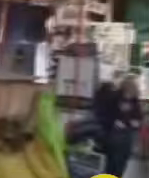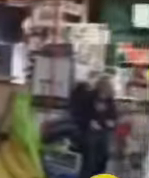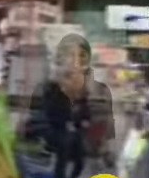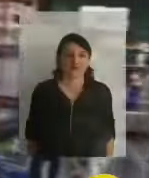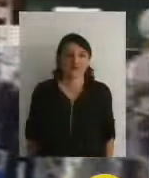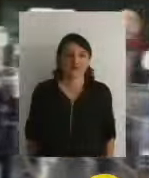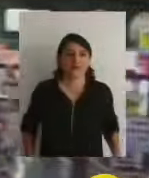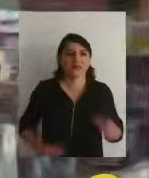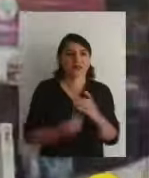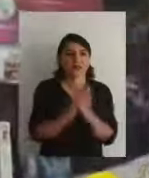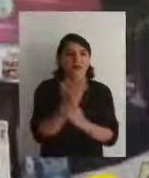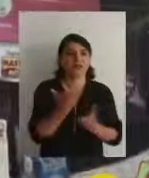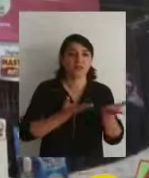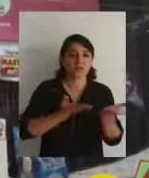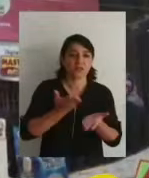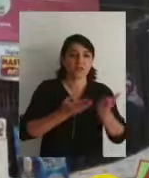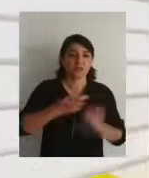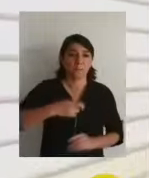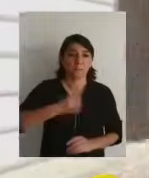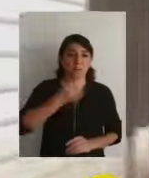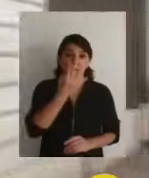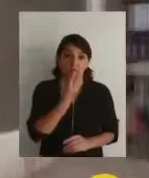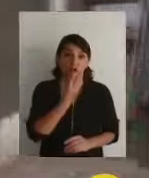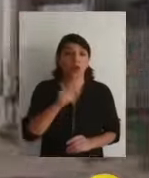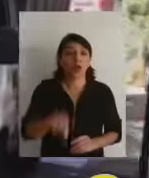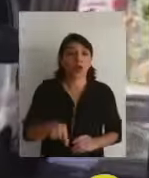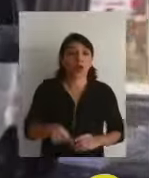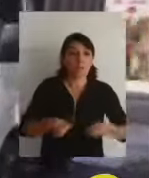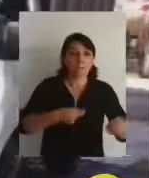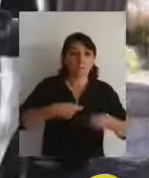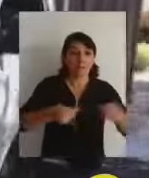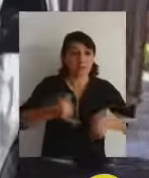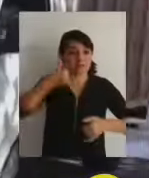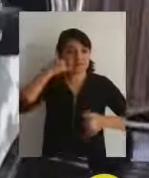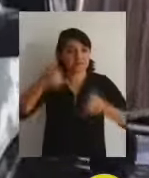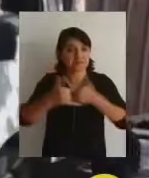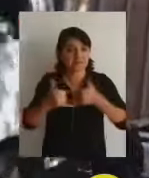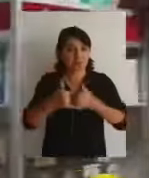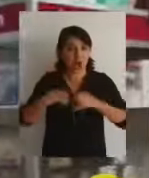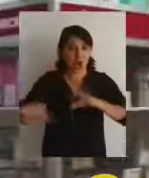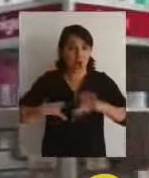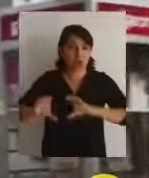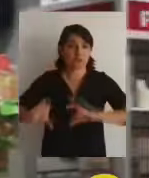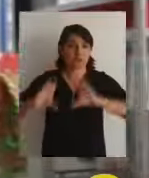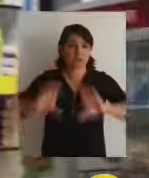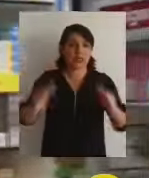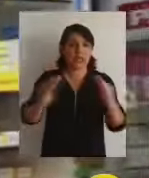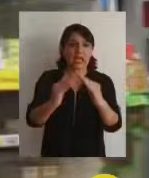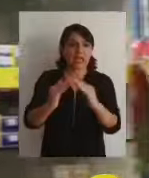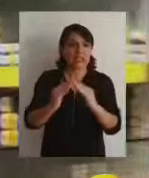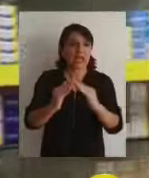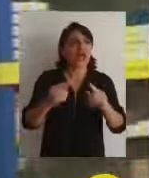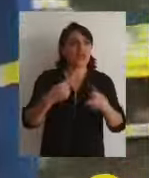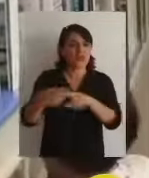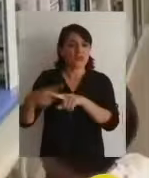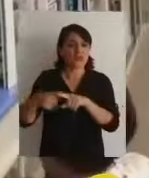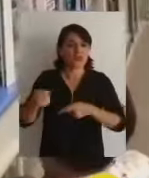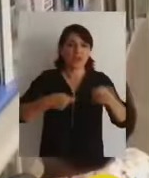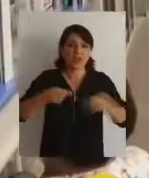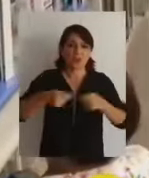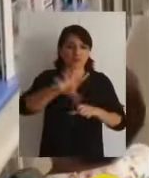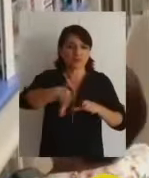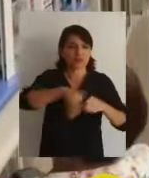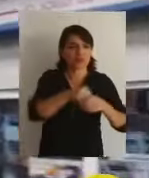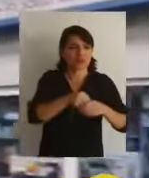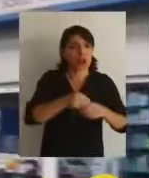Nace Peñaflor Delivery, un nuevo servicio municipal que reúne a emprendedores locales para difundir su negocio de entrega a